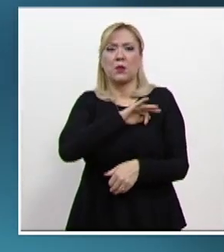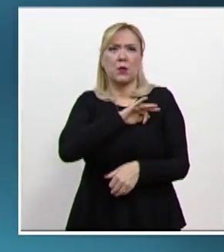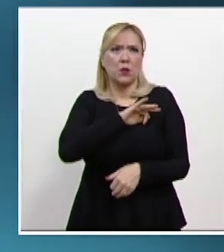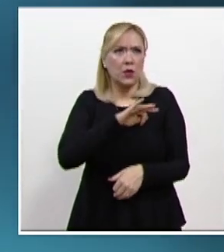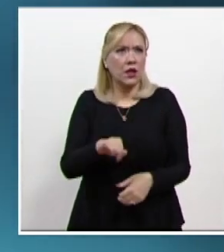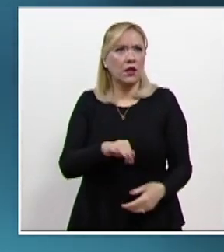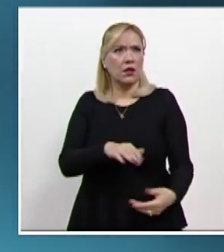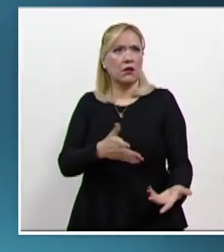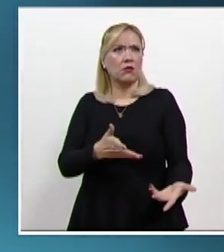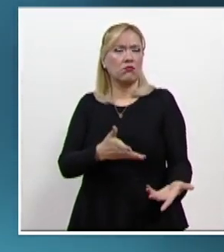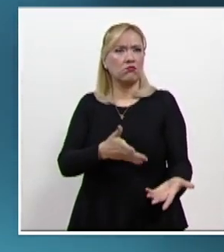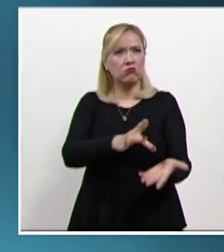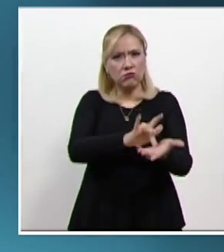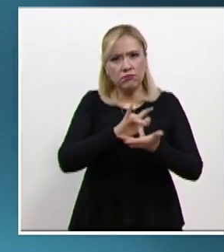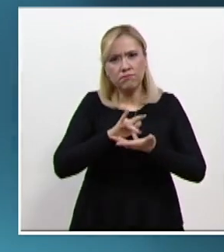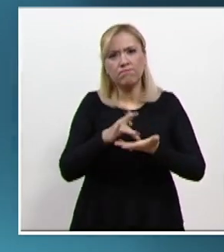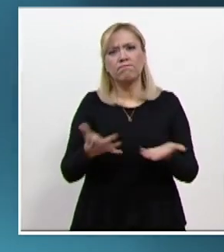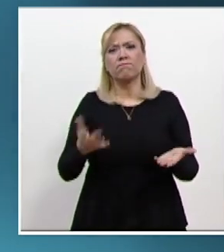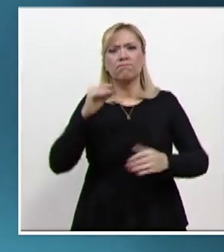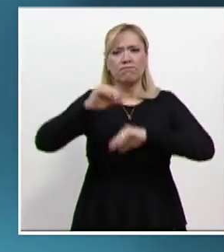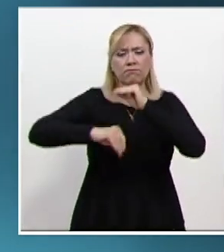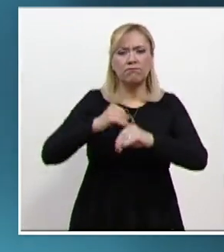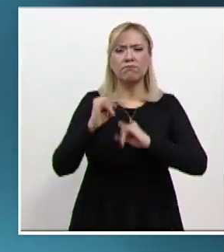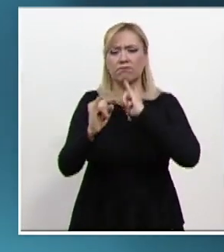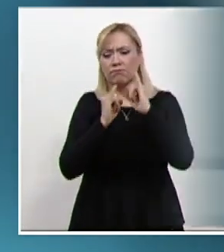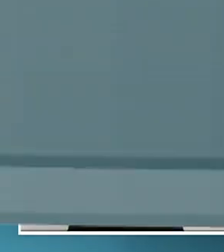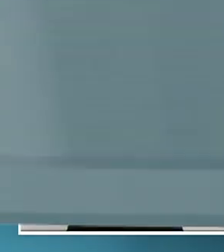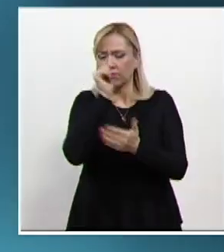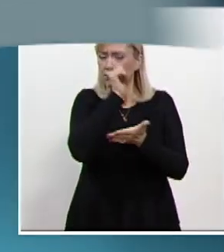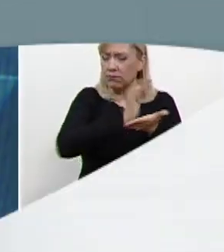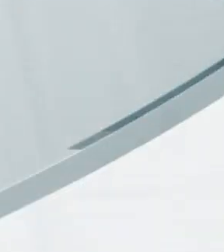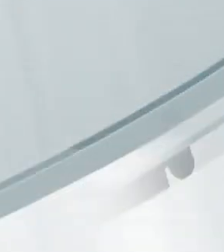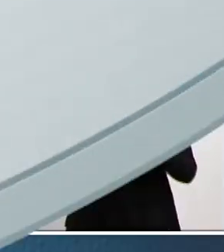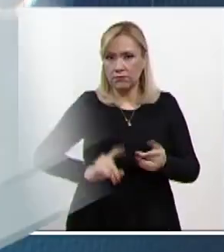los sistemas de apoyos y los ajustes al procedimiento.